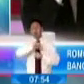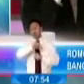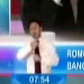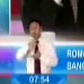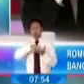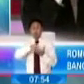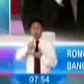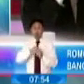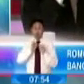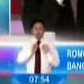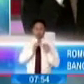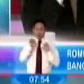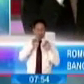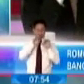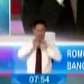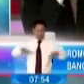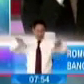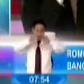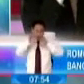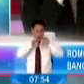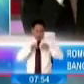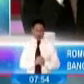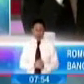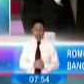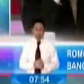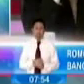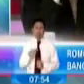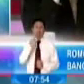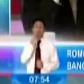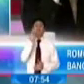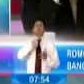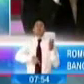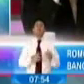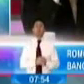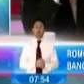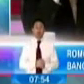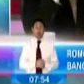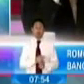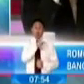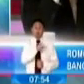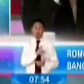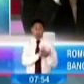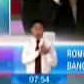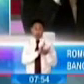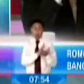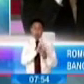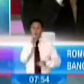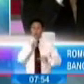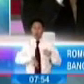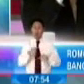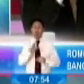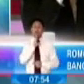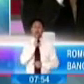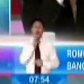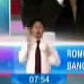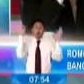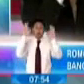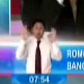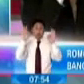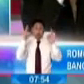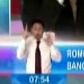hacer como una explicación general. ¿Qué es lo que nosotros hemos dicho? Que nadie pueda ser desalojado, que a nadie le puedan cortar el agua, que a nadie le